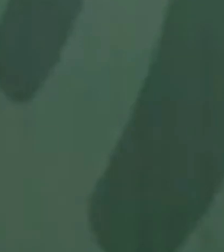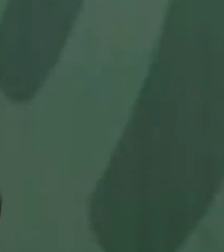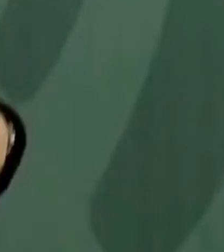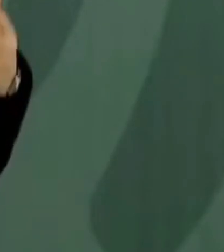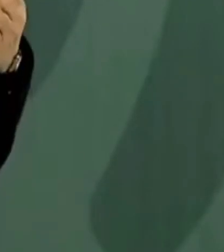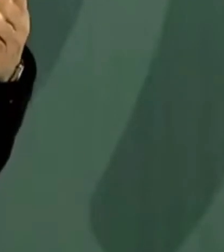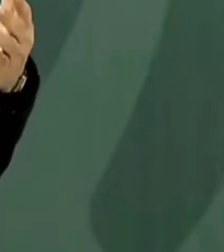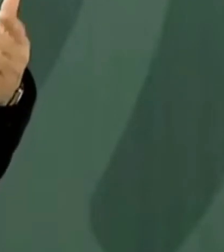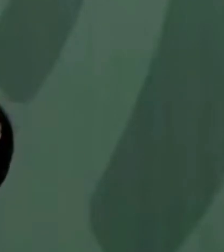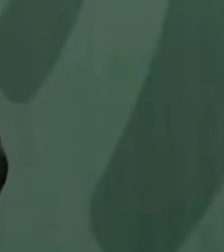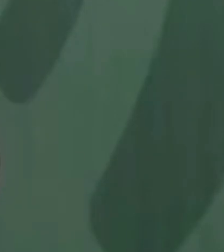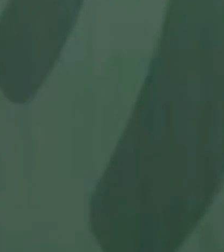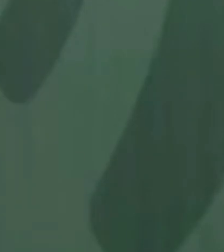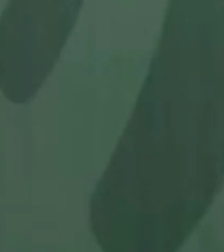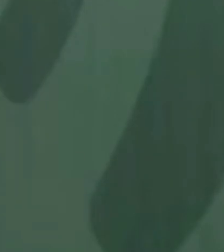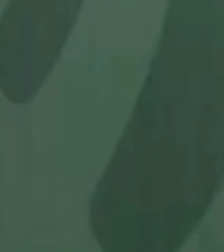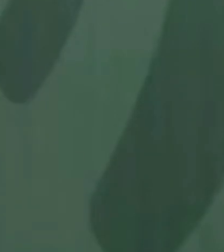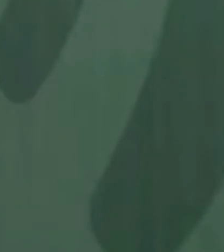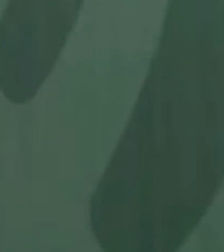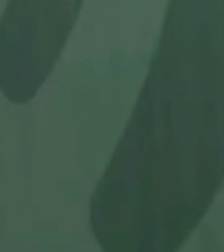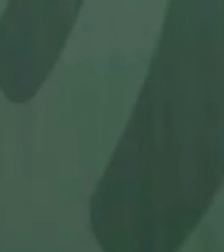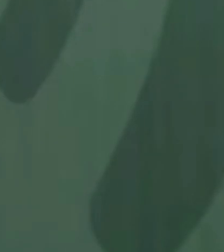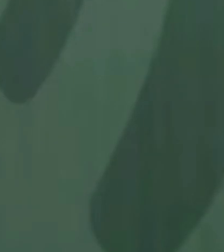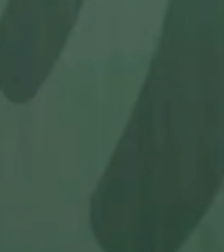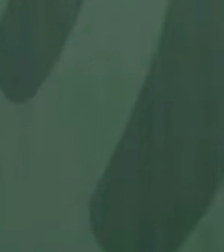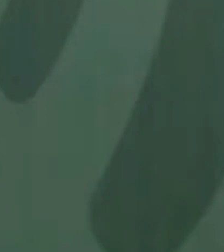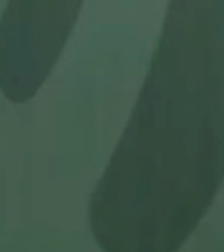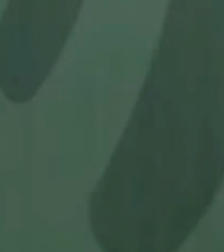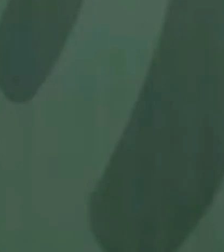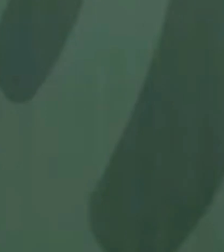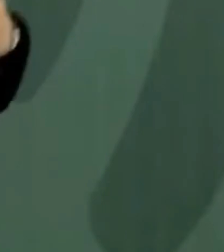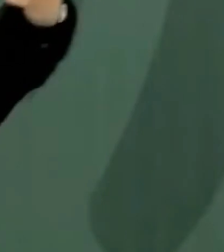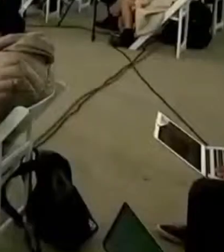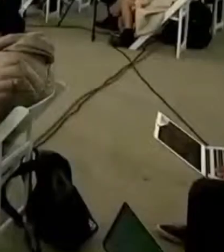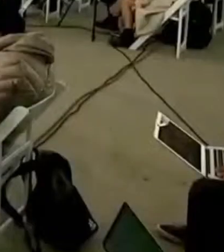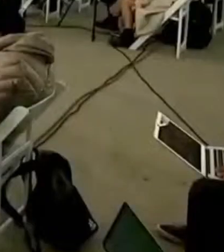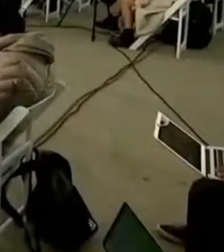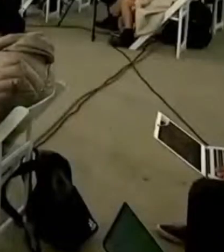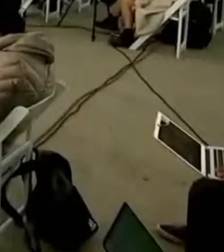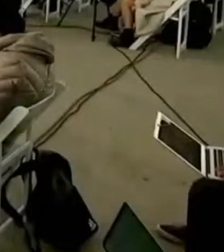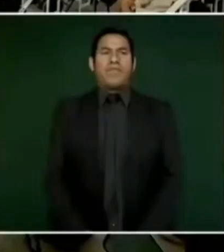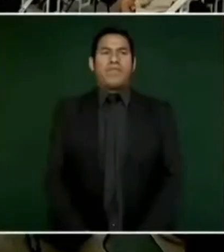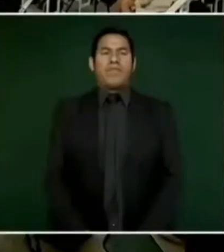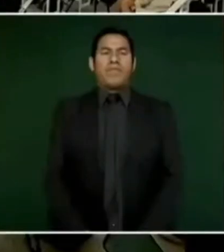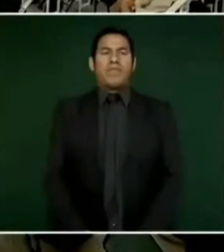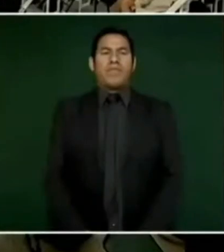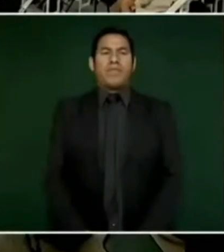Qué bueno que te acuerdas de eso, que lo planteas, porque yo voy a estar insistiendo